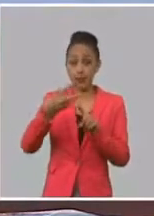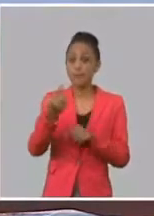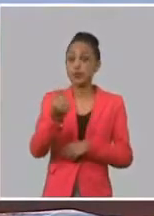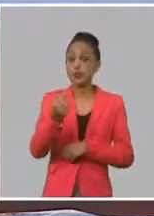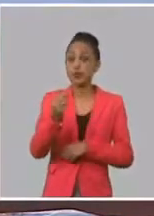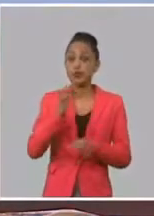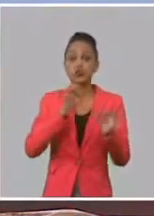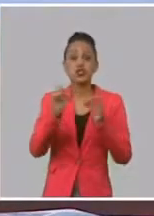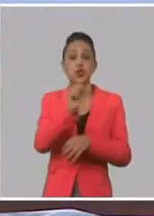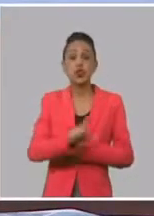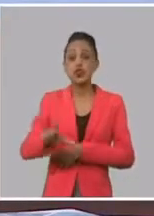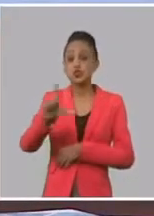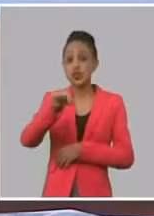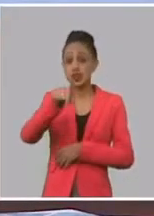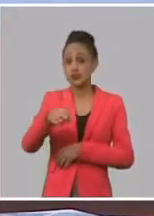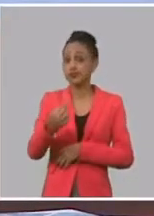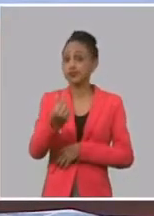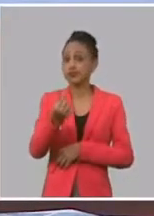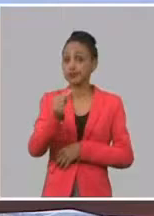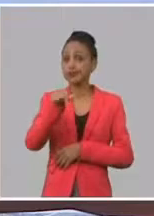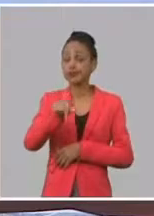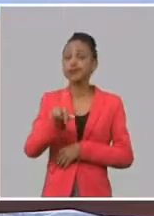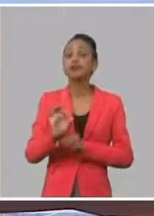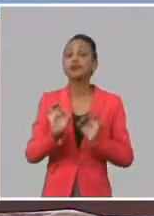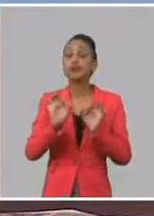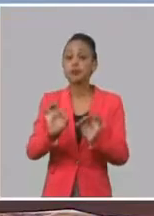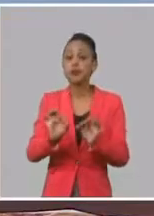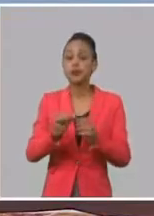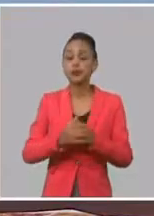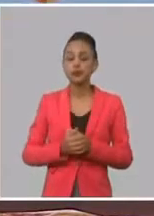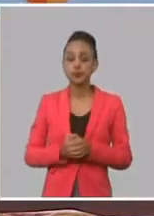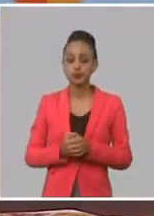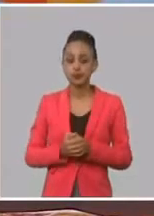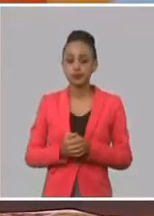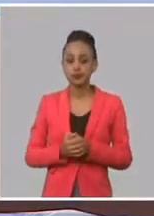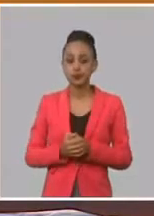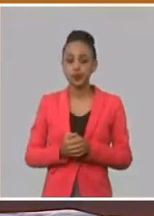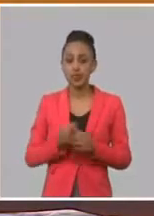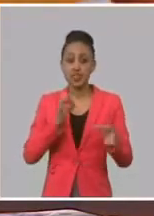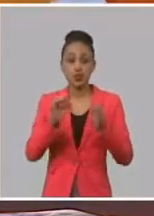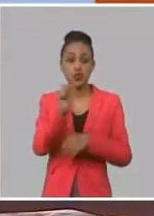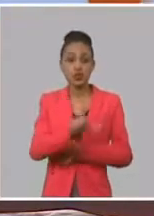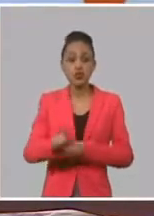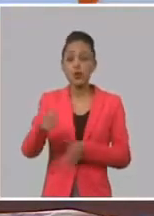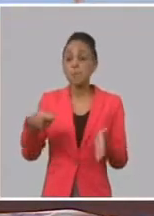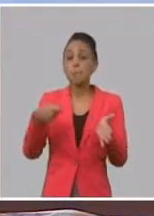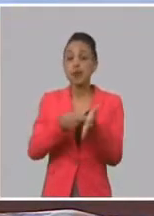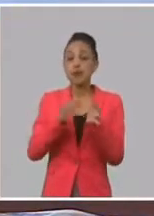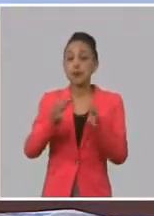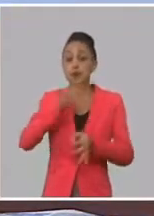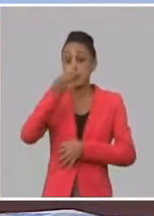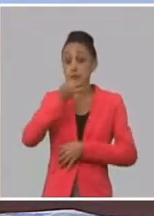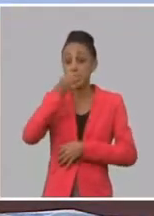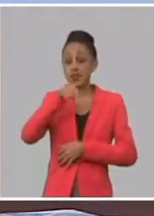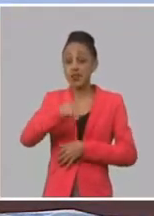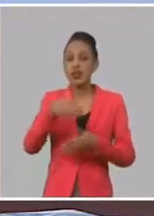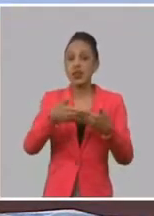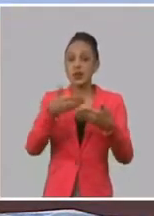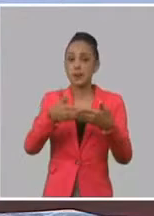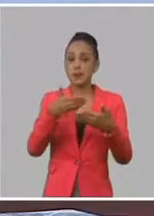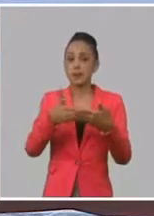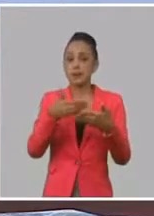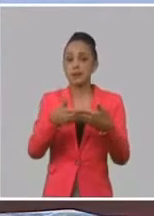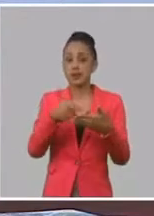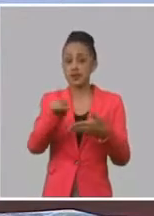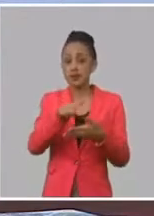social este presupuesto se compone a su vez por la contribución a la seguridad social que pagan tal y como se explicaba aquí las entidades empleadoras